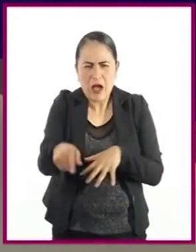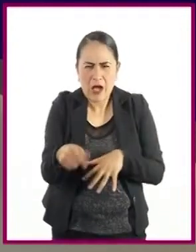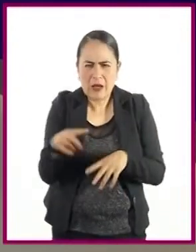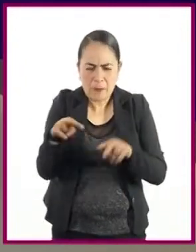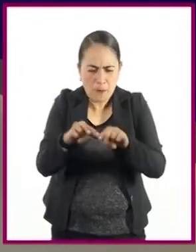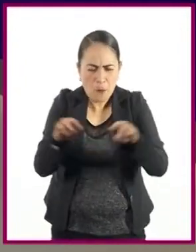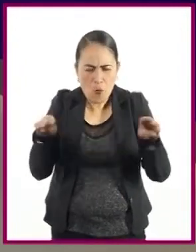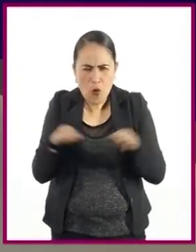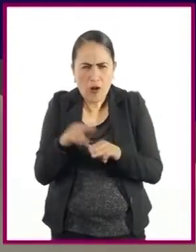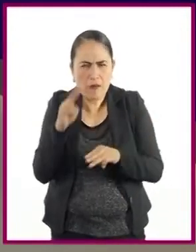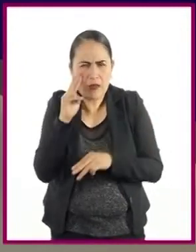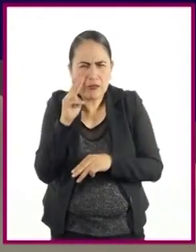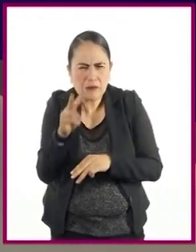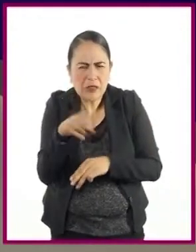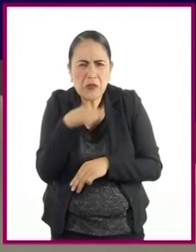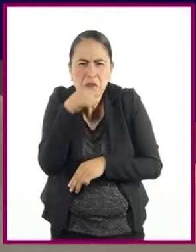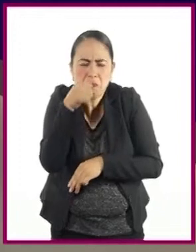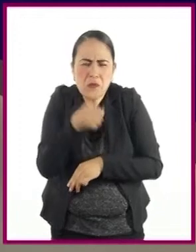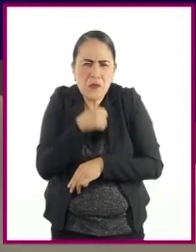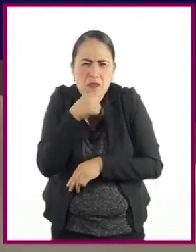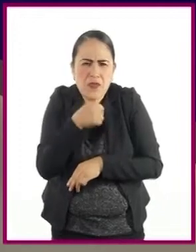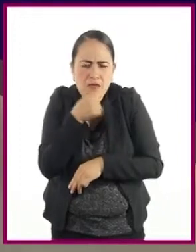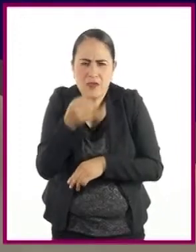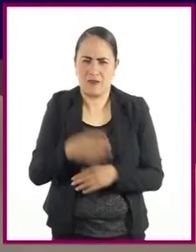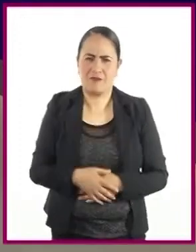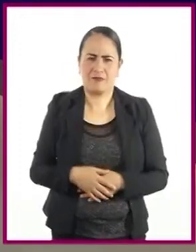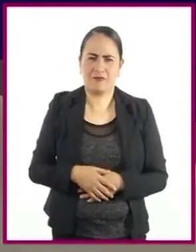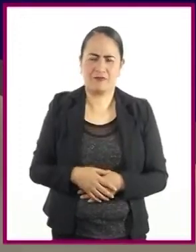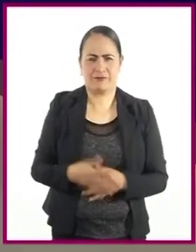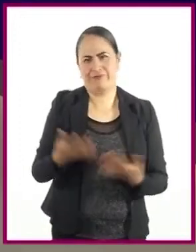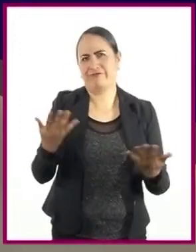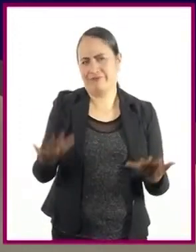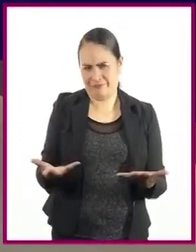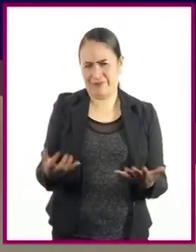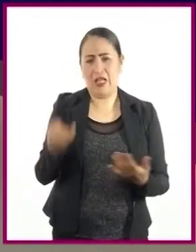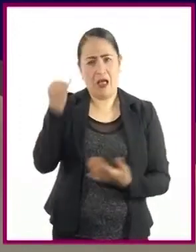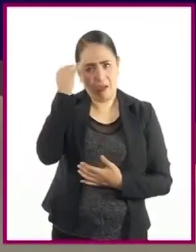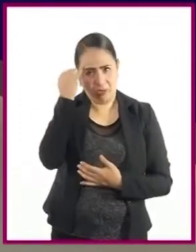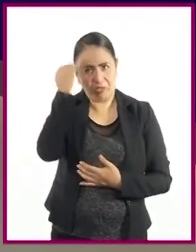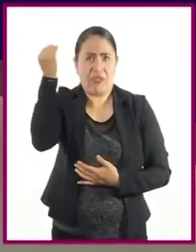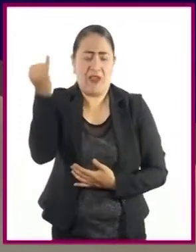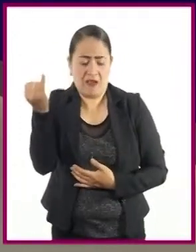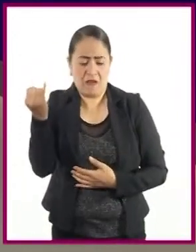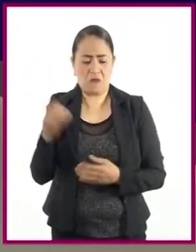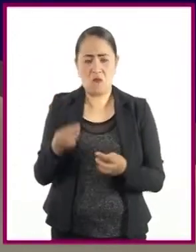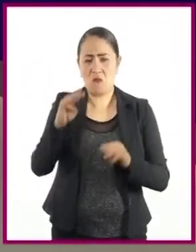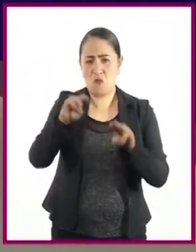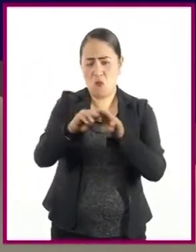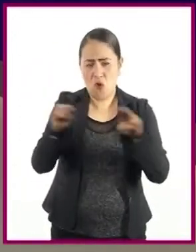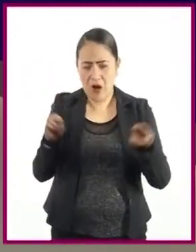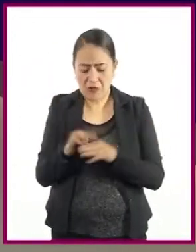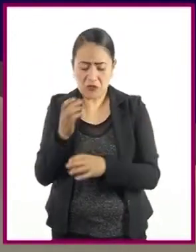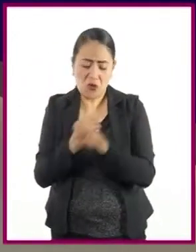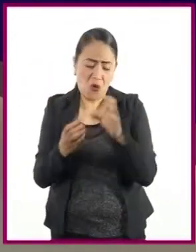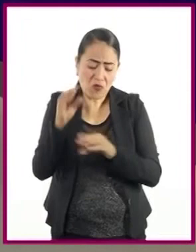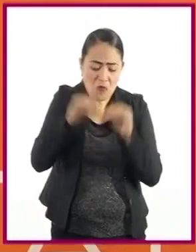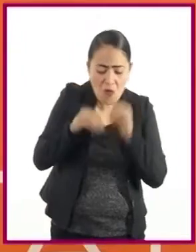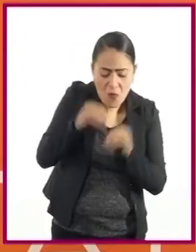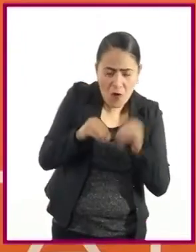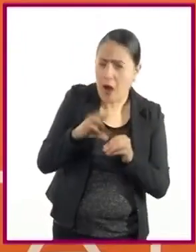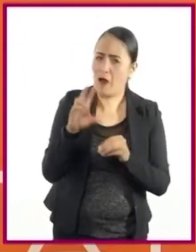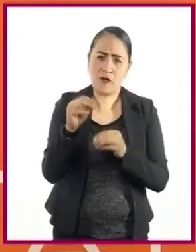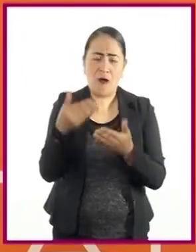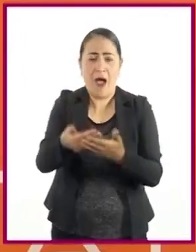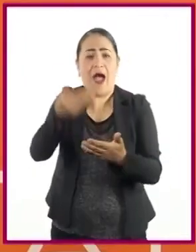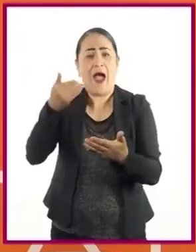gastados. ¿Ya ves? No se inventaron la escenografía de la nada, obtuvieron la información